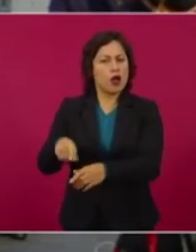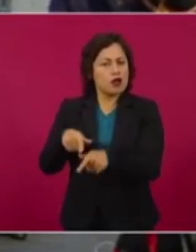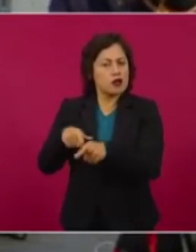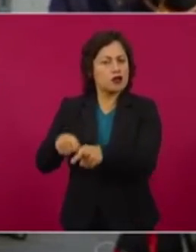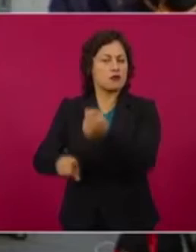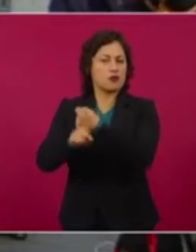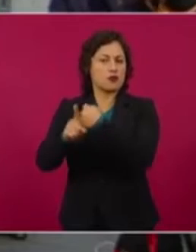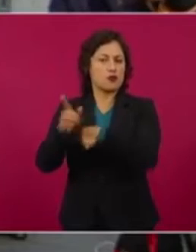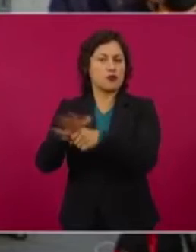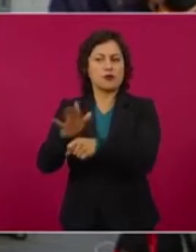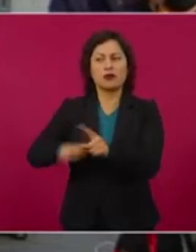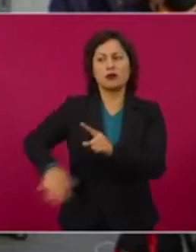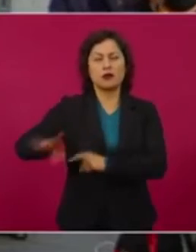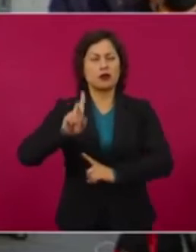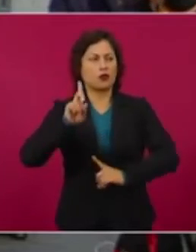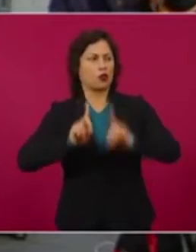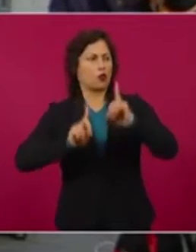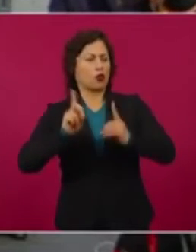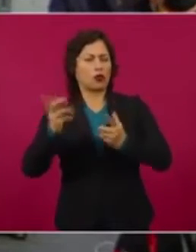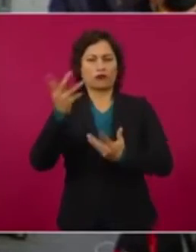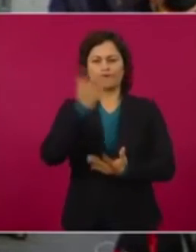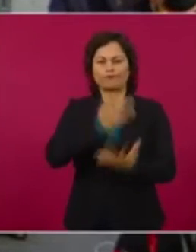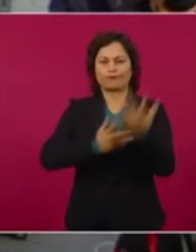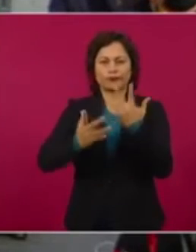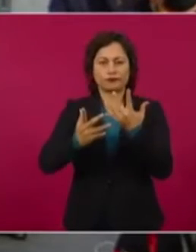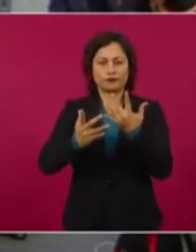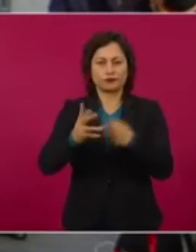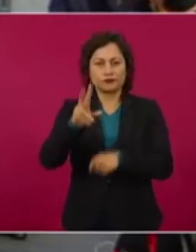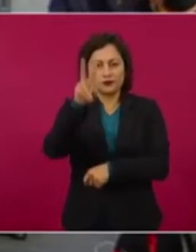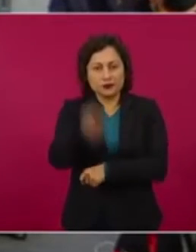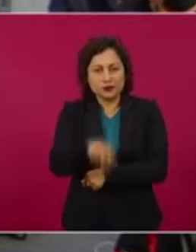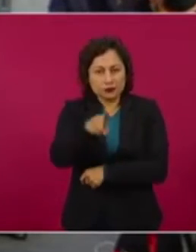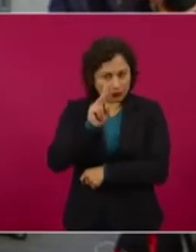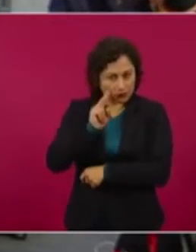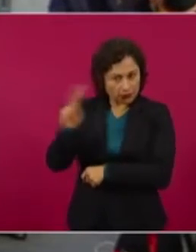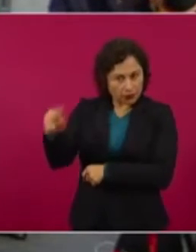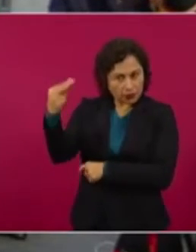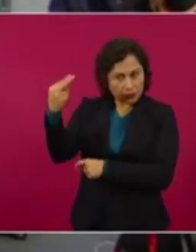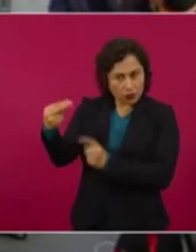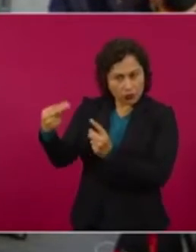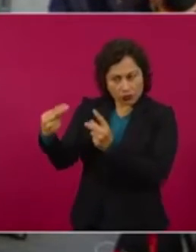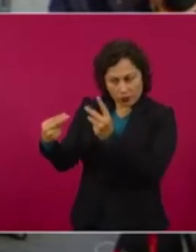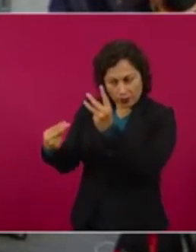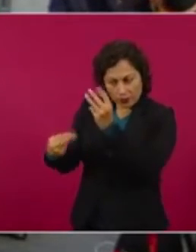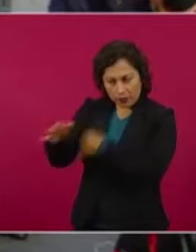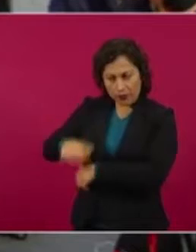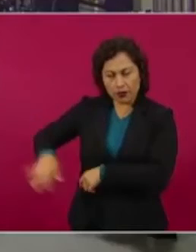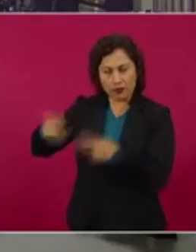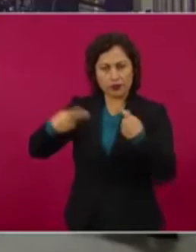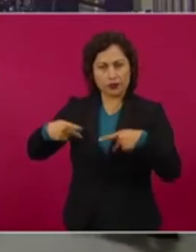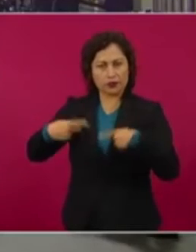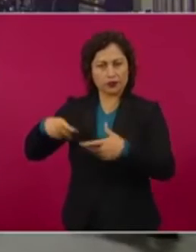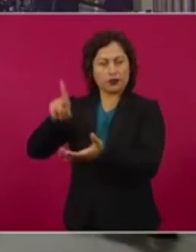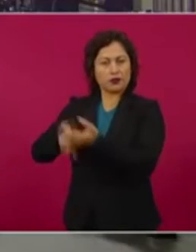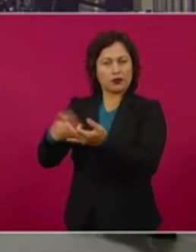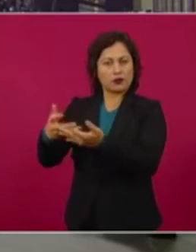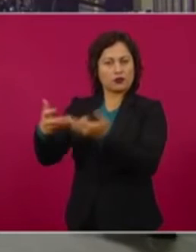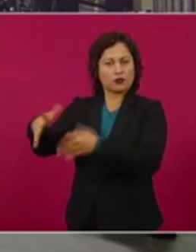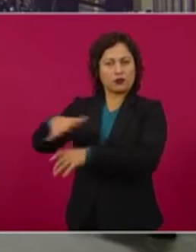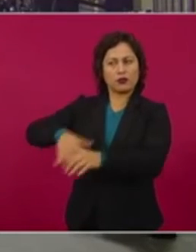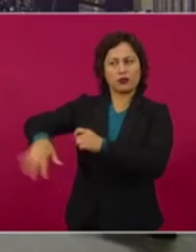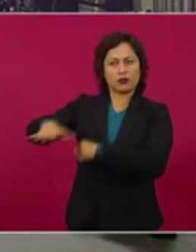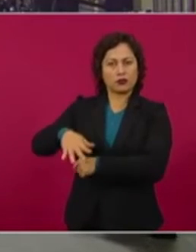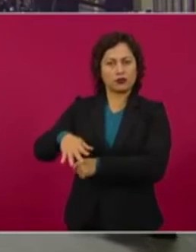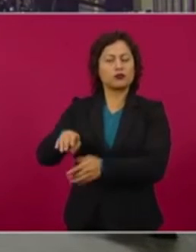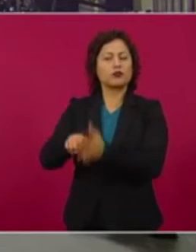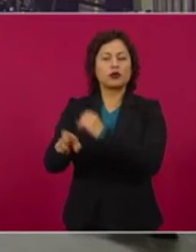claridad. Y si usted viera los nombres, señor presidente, de las personas que están en el ejido, los Loret